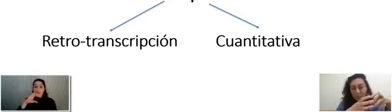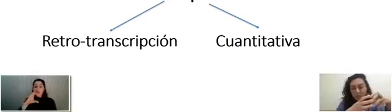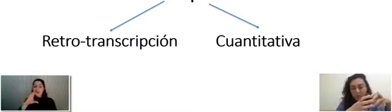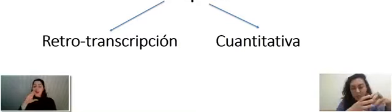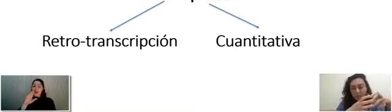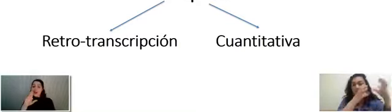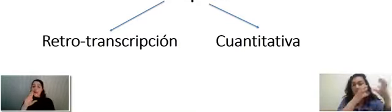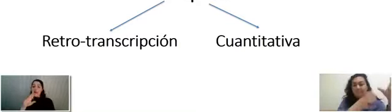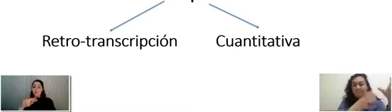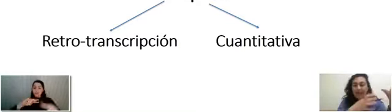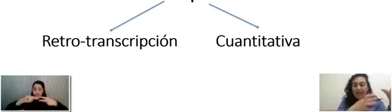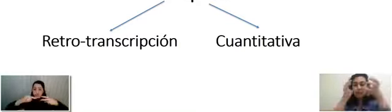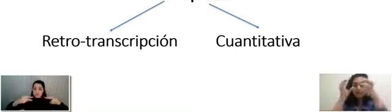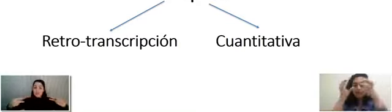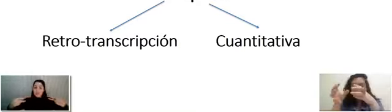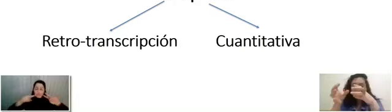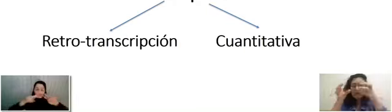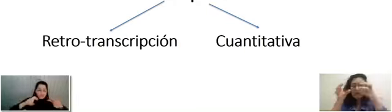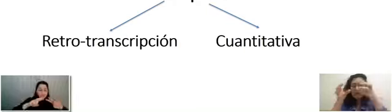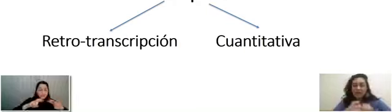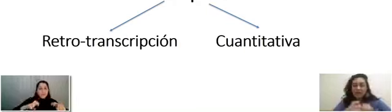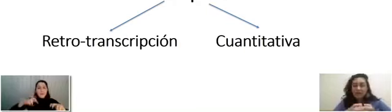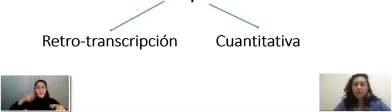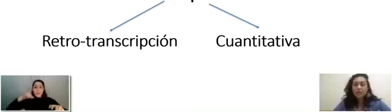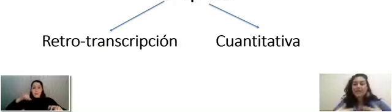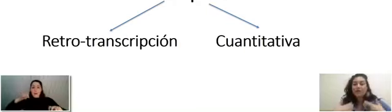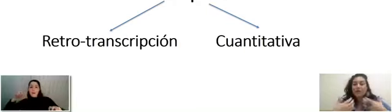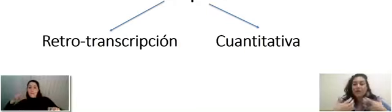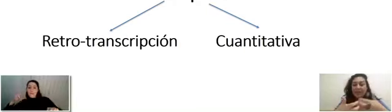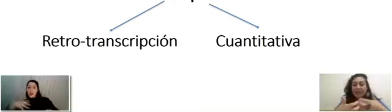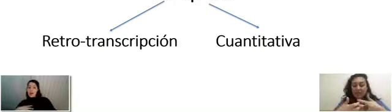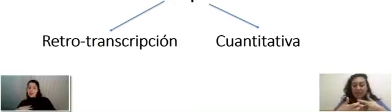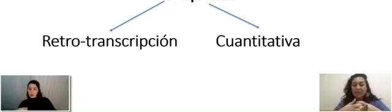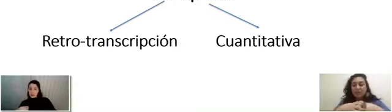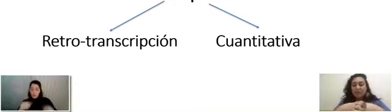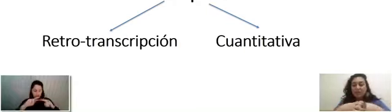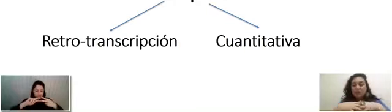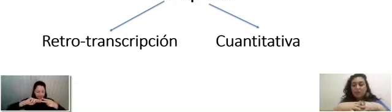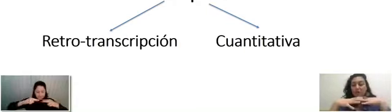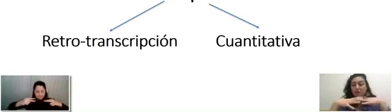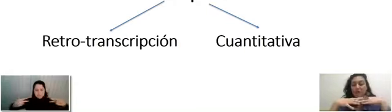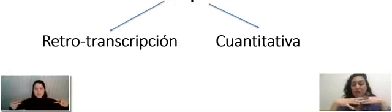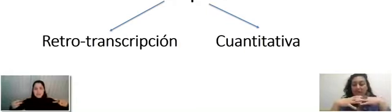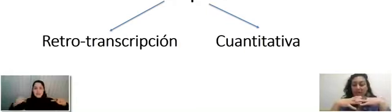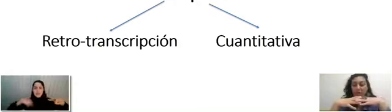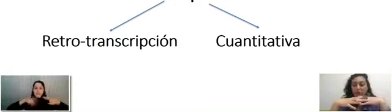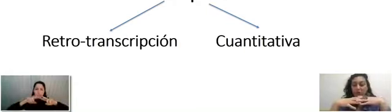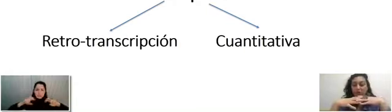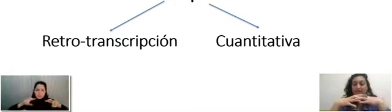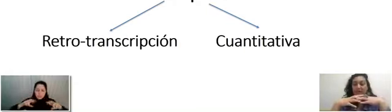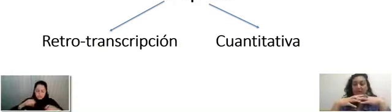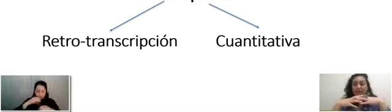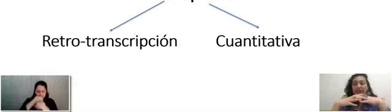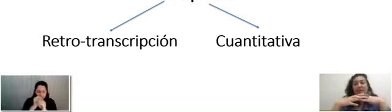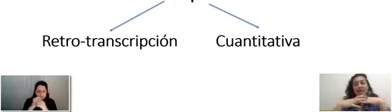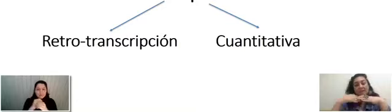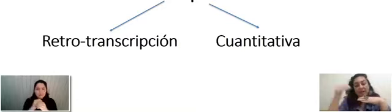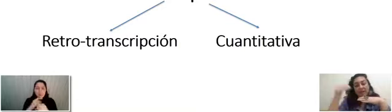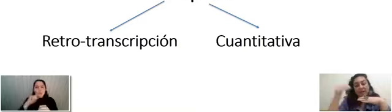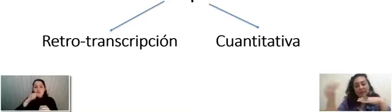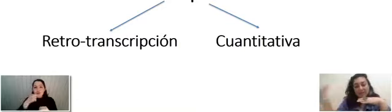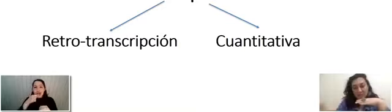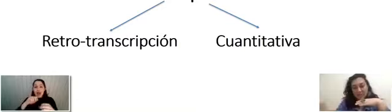de la mamá como del papá y del hijo, y se comparan. Y por lo tanto el genoma del hijo tiene que tener parte del